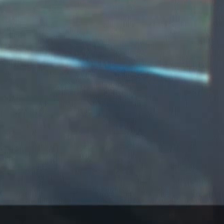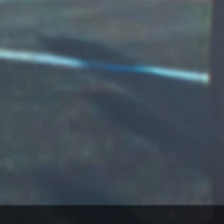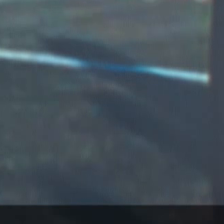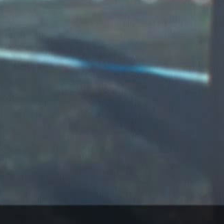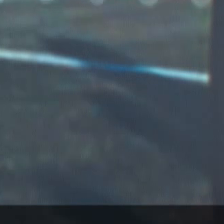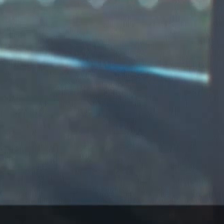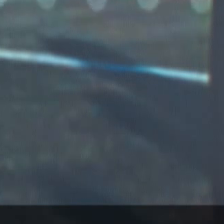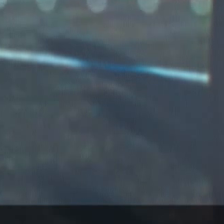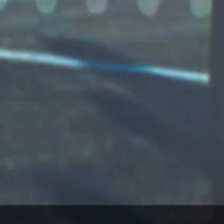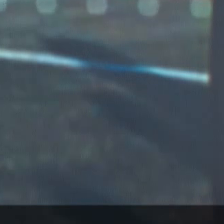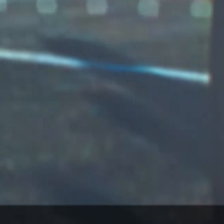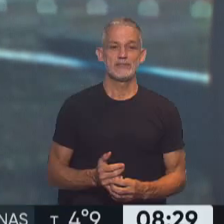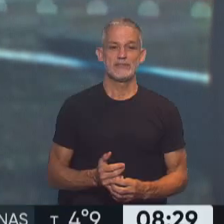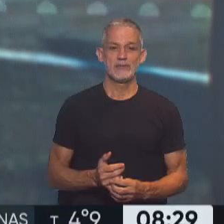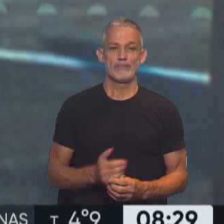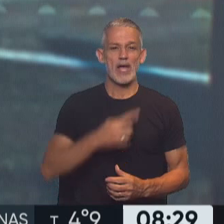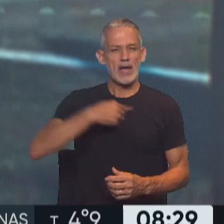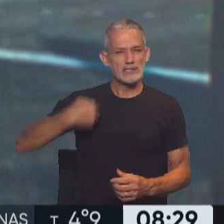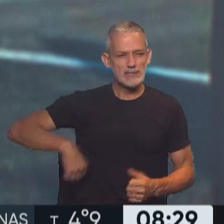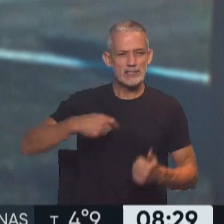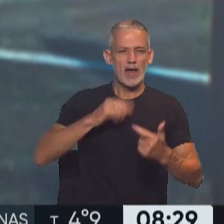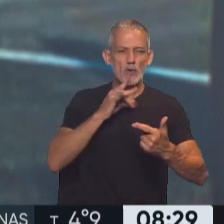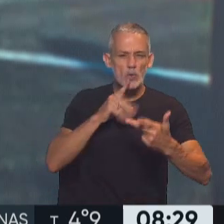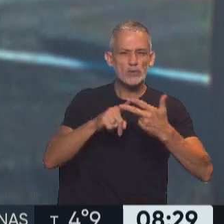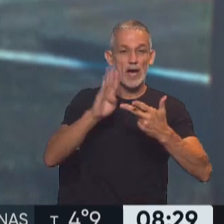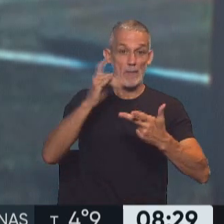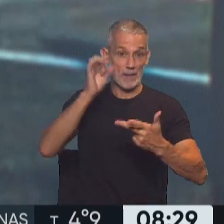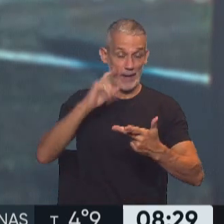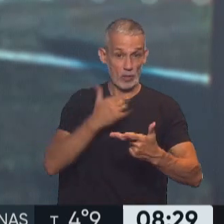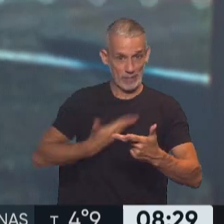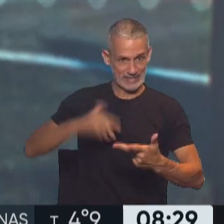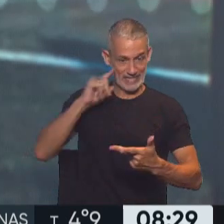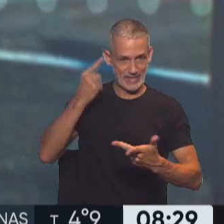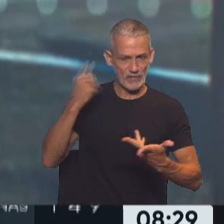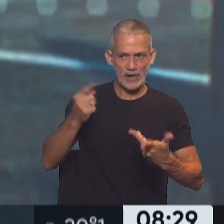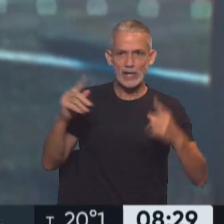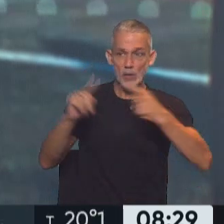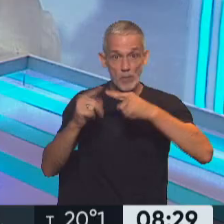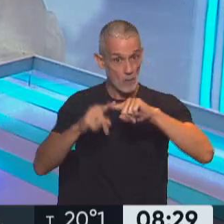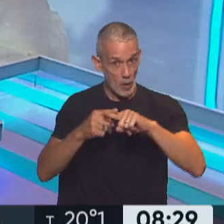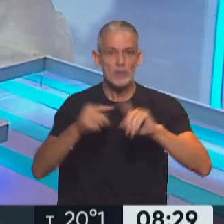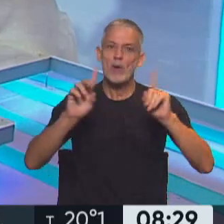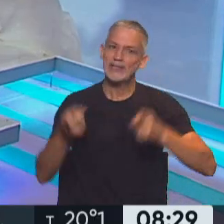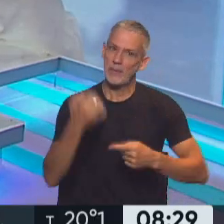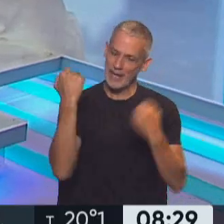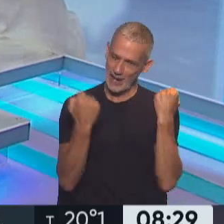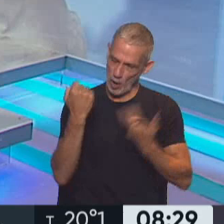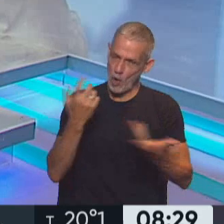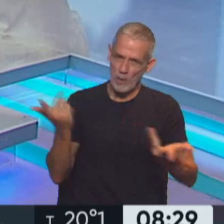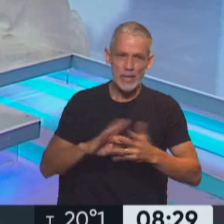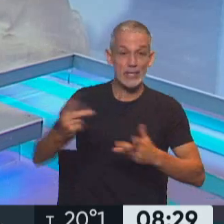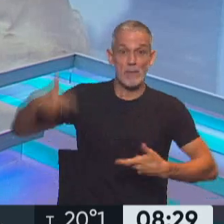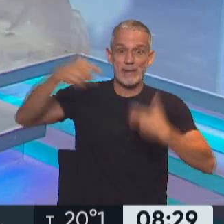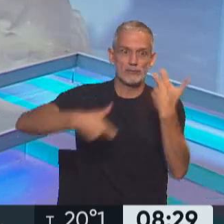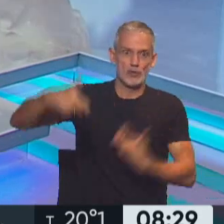barbados son gestiones diplomáticas encuentros políticos pero que también tienen repercusiones económicas e inversiones que es lo que estamos